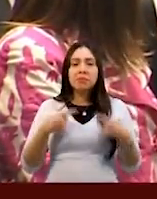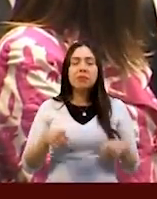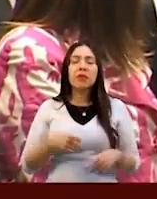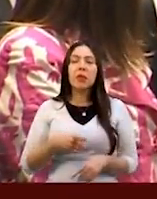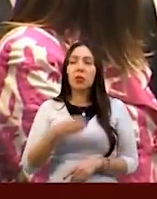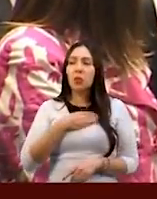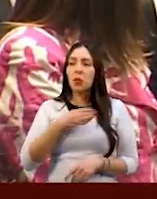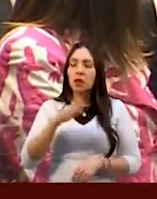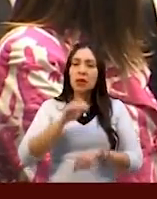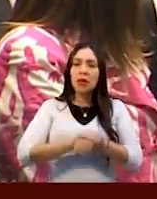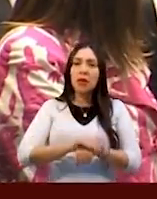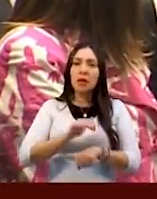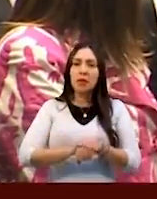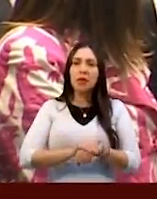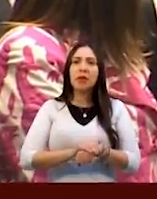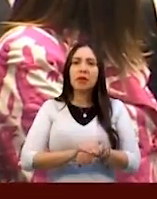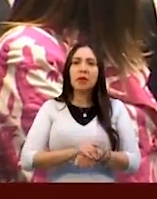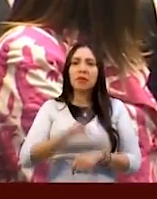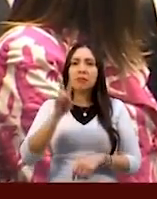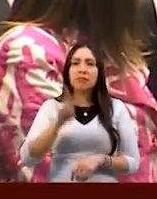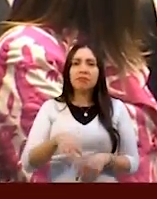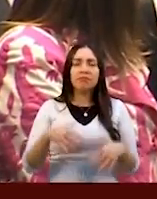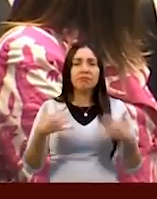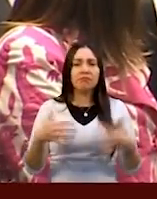con una extraordinaria fe.